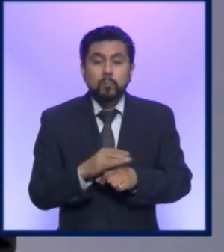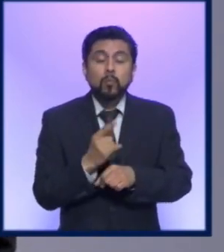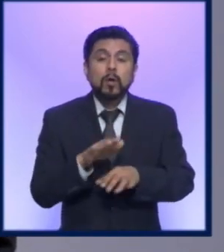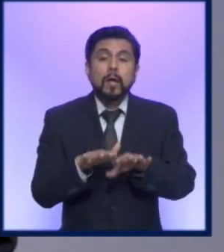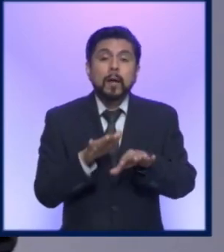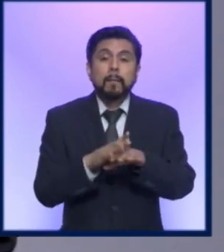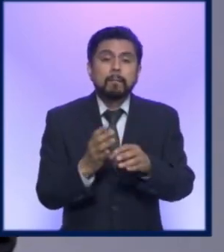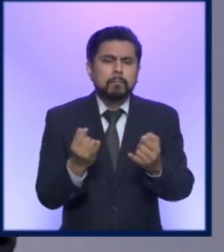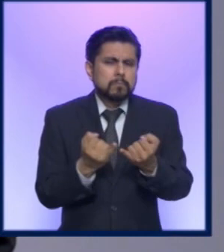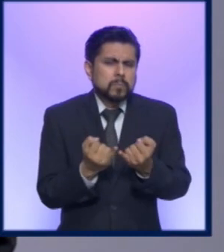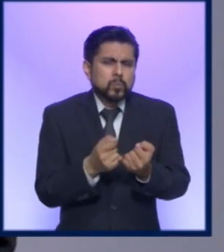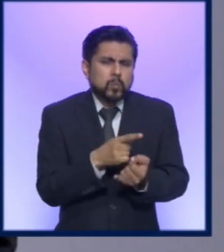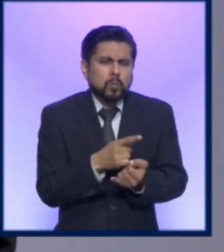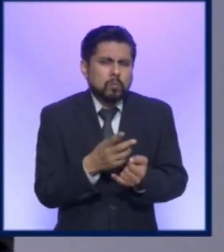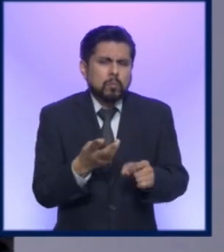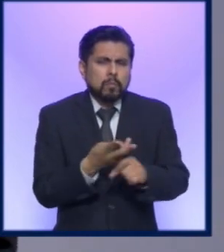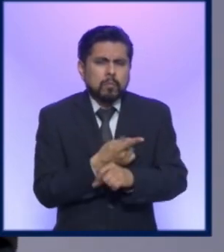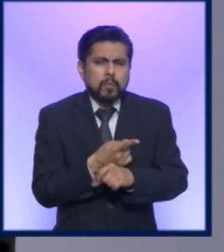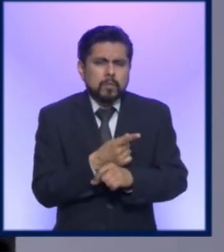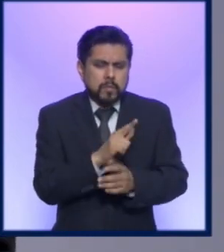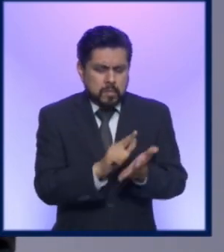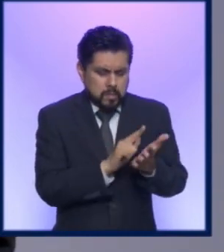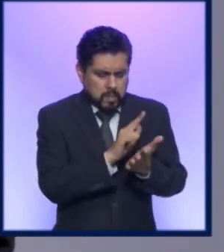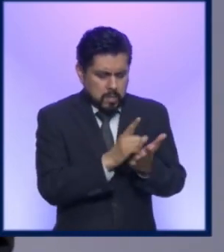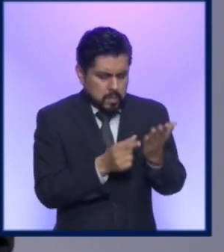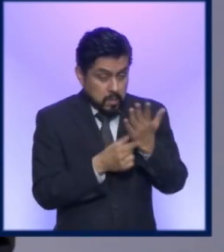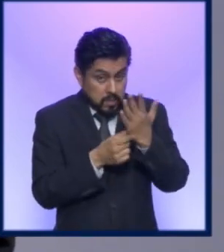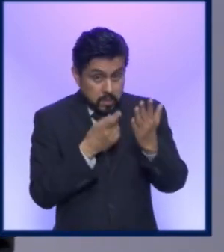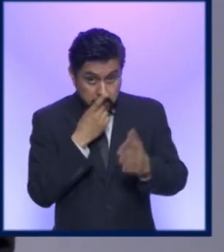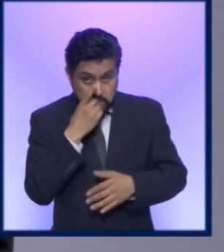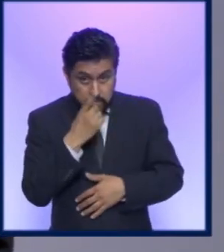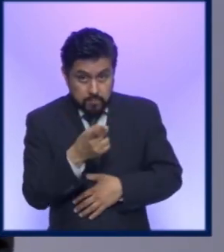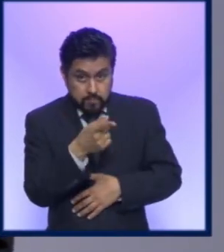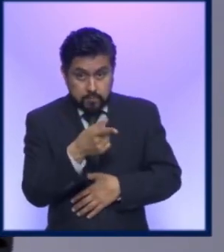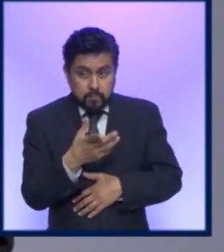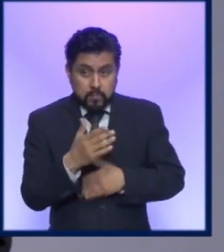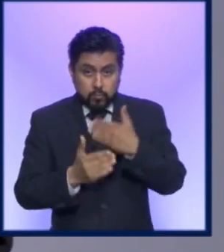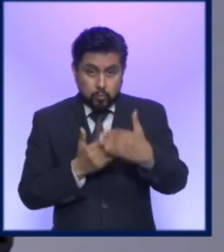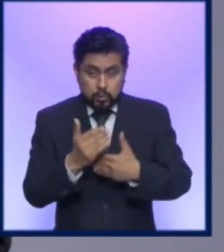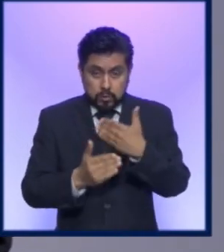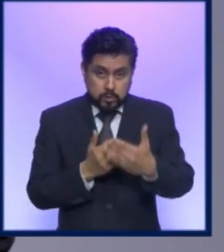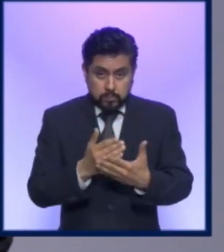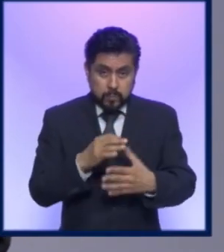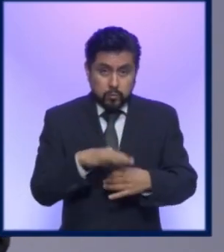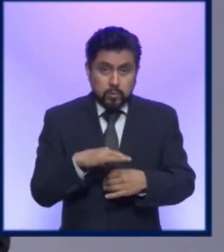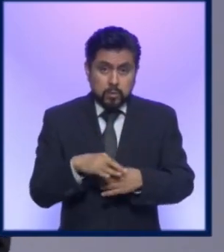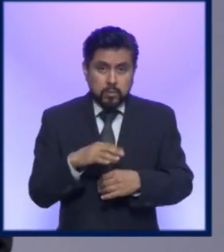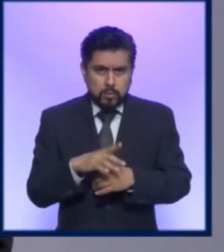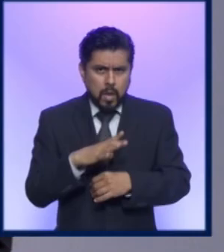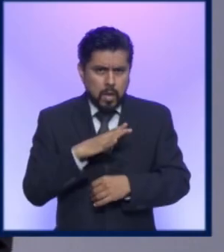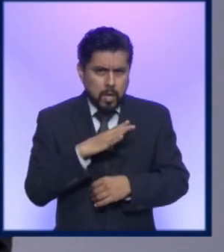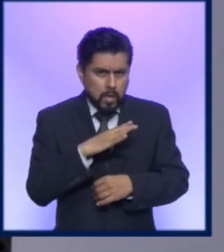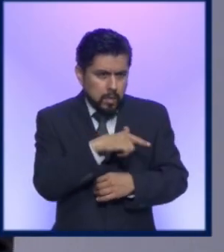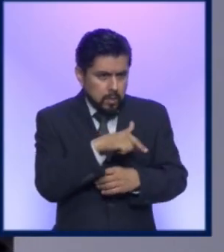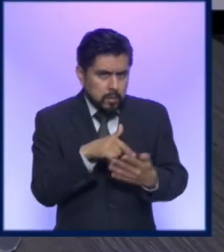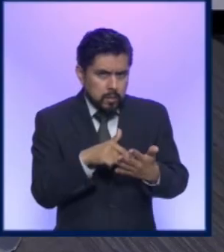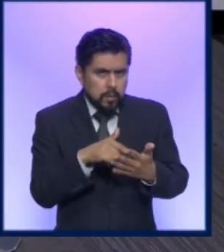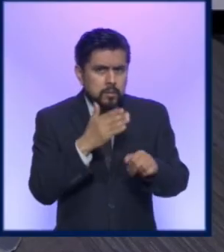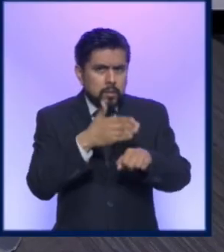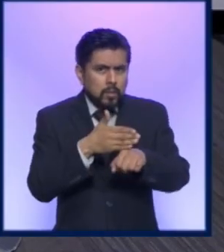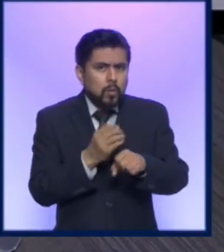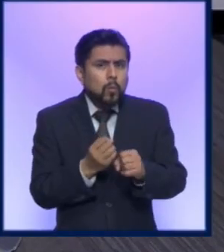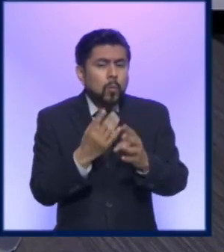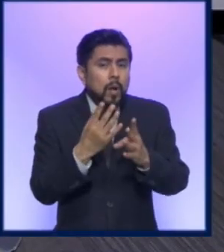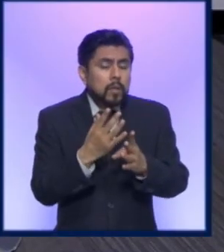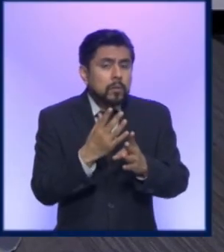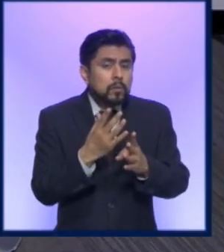simil la ley general de instituciones y y procedimientos electorales establece una sanción que consiste